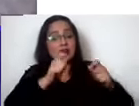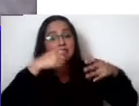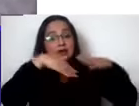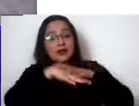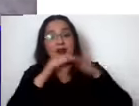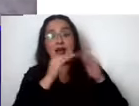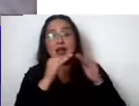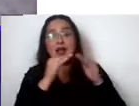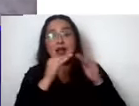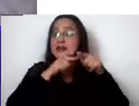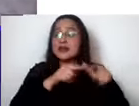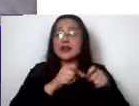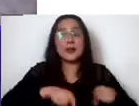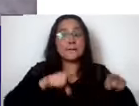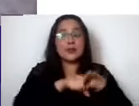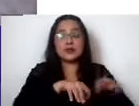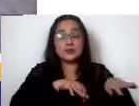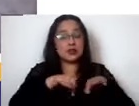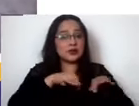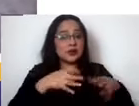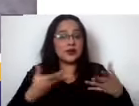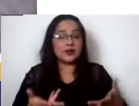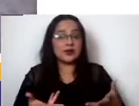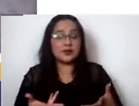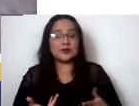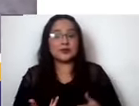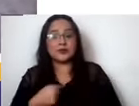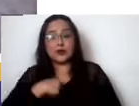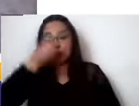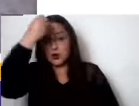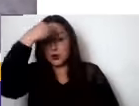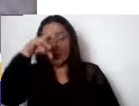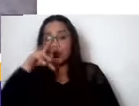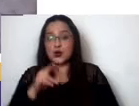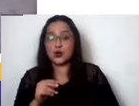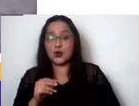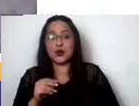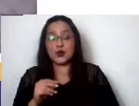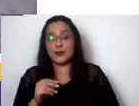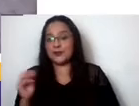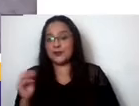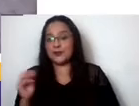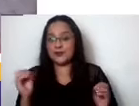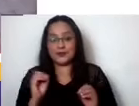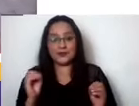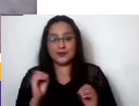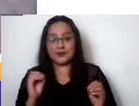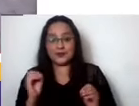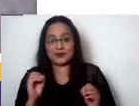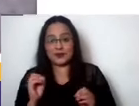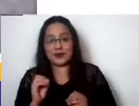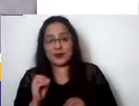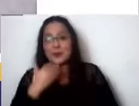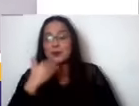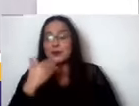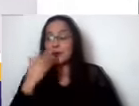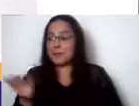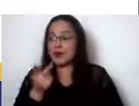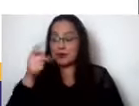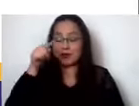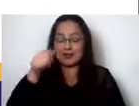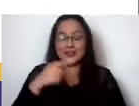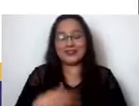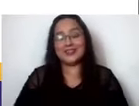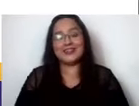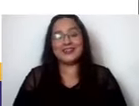Es un tema muy sensible, yo no opino, pero pero qué bueno que te lo preguntaron a ti.